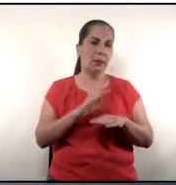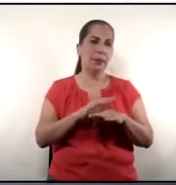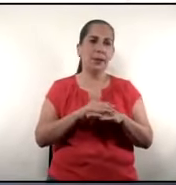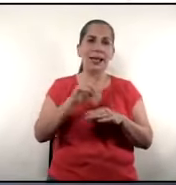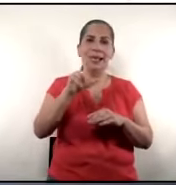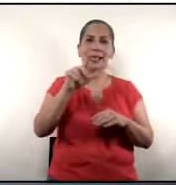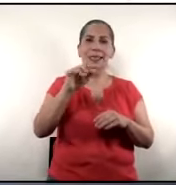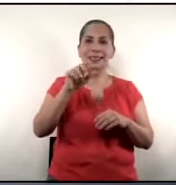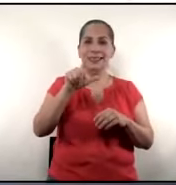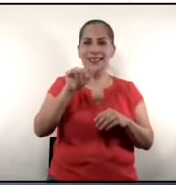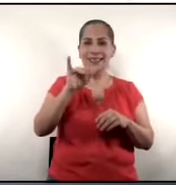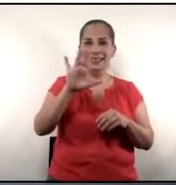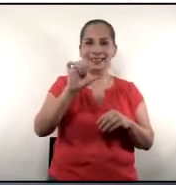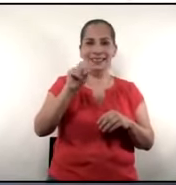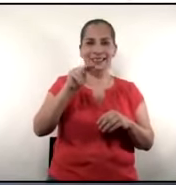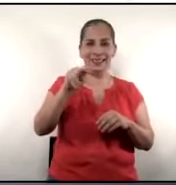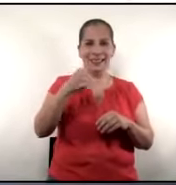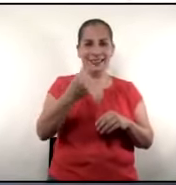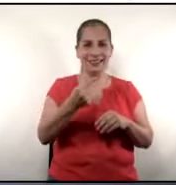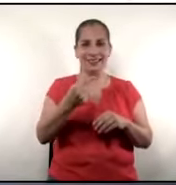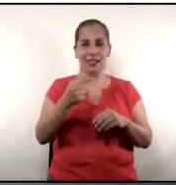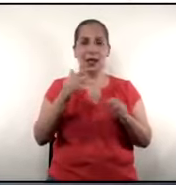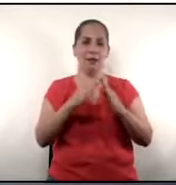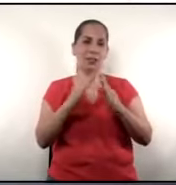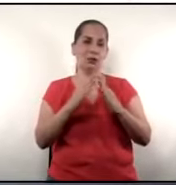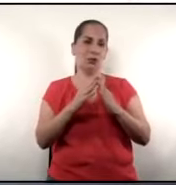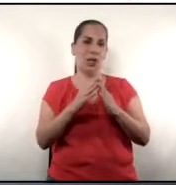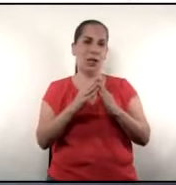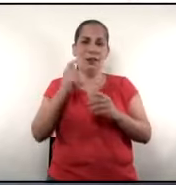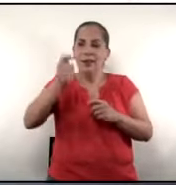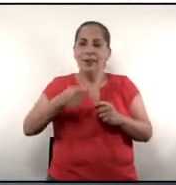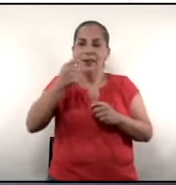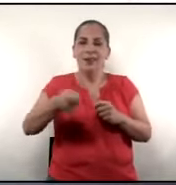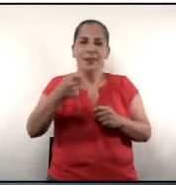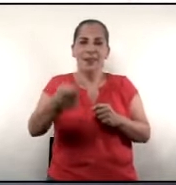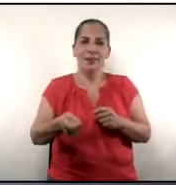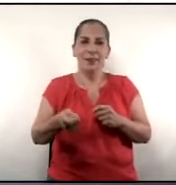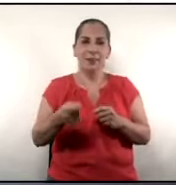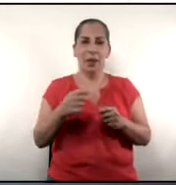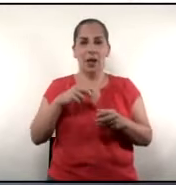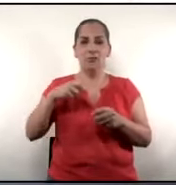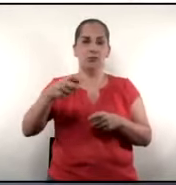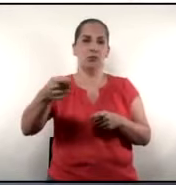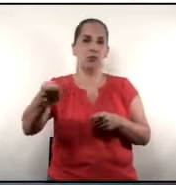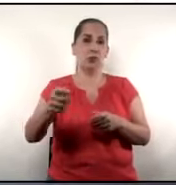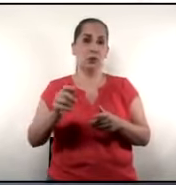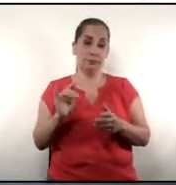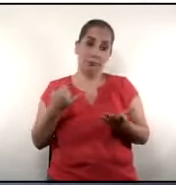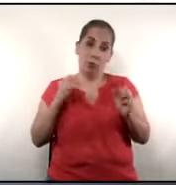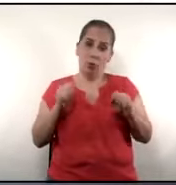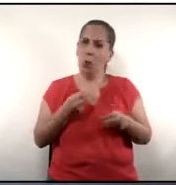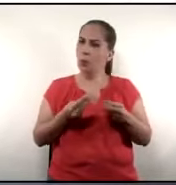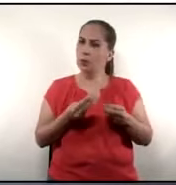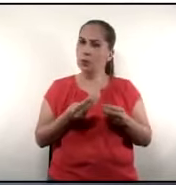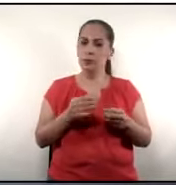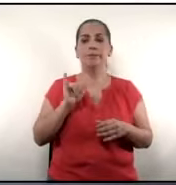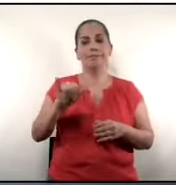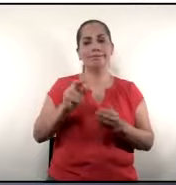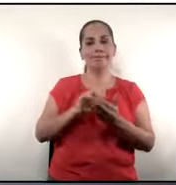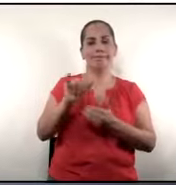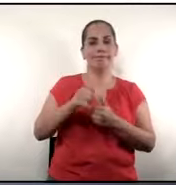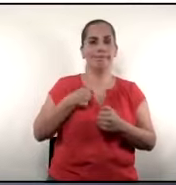leasing habitacional, que es un interesante. Pero a ese sector, ¿qué decirle? ¿Qué compromiso adquirir? Bueno, ese es el proyecto que le mencionaba